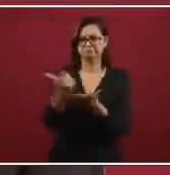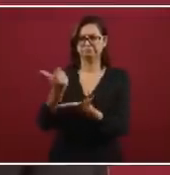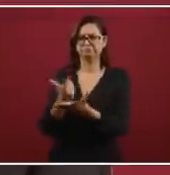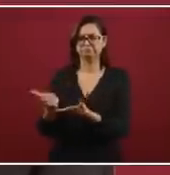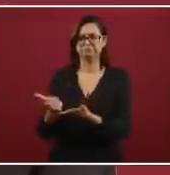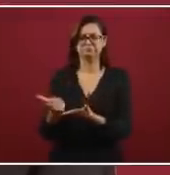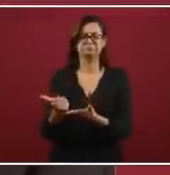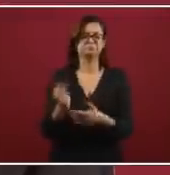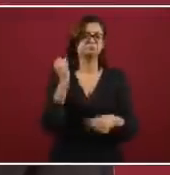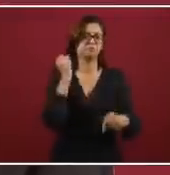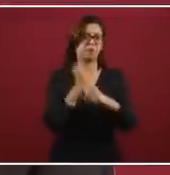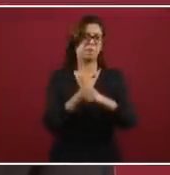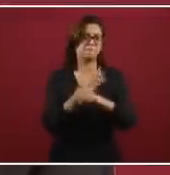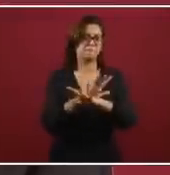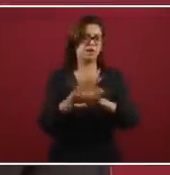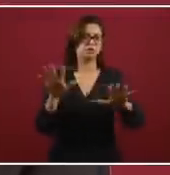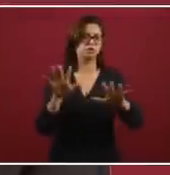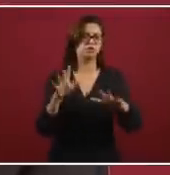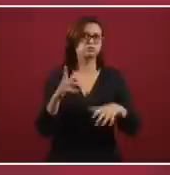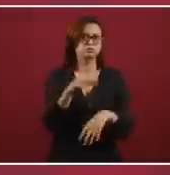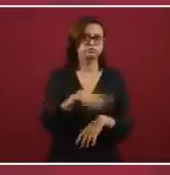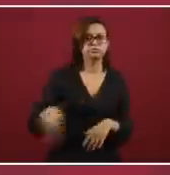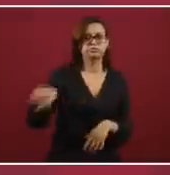tuvo un impacto para aumentar